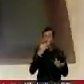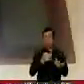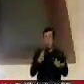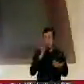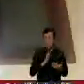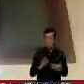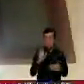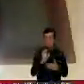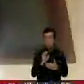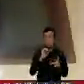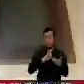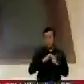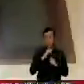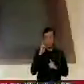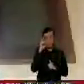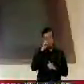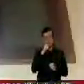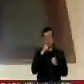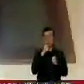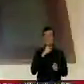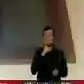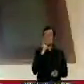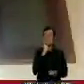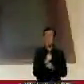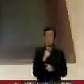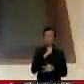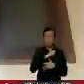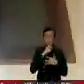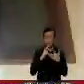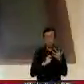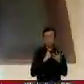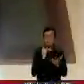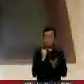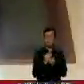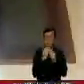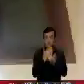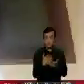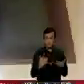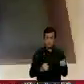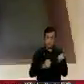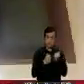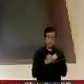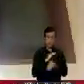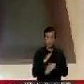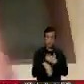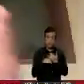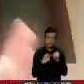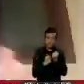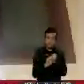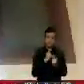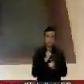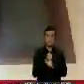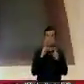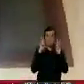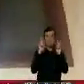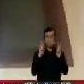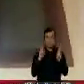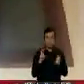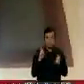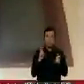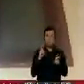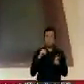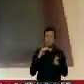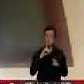país es sumamente compleja, sumamente difícil y que necesitamos justamente el aporte de todos. Yo creo que por ahí van los temas